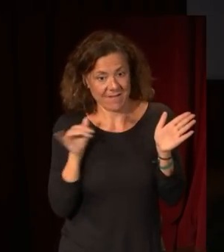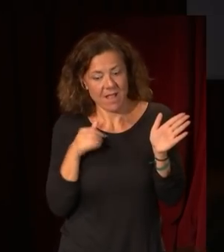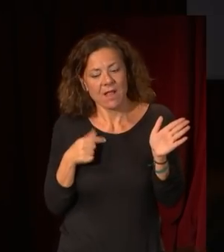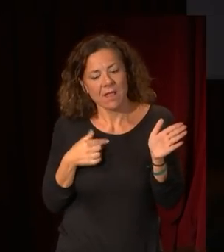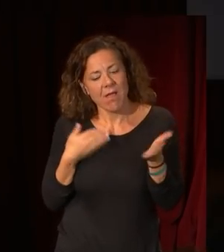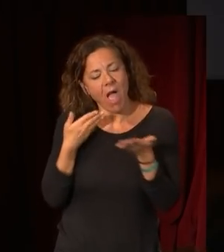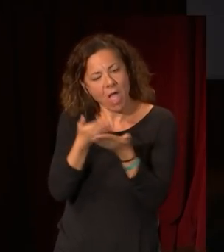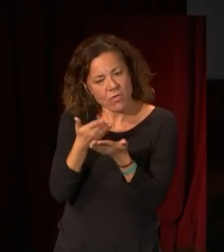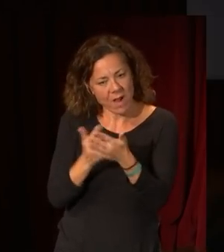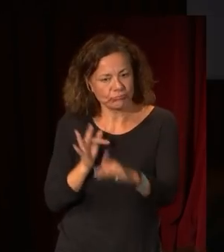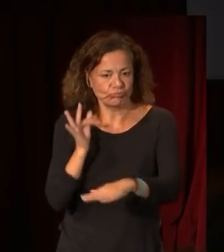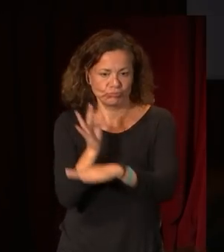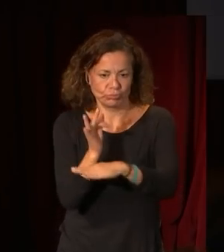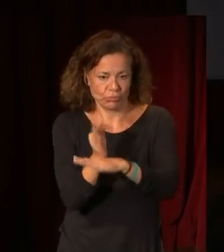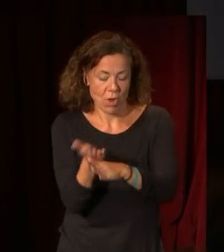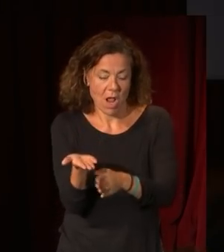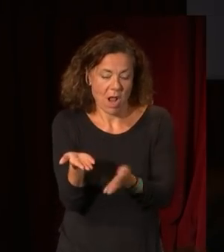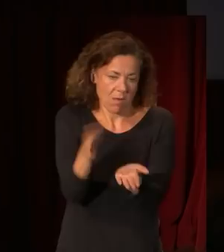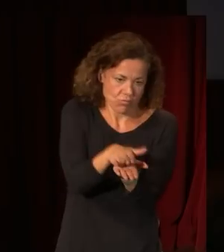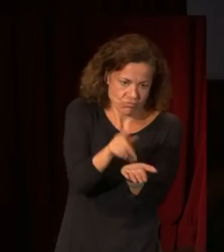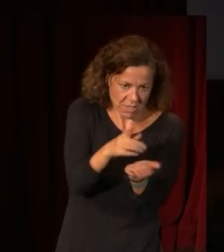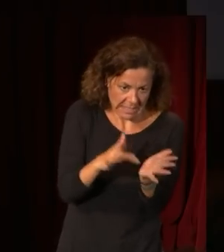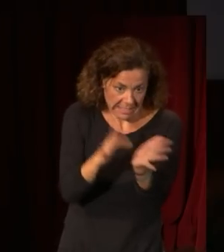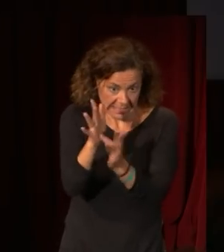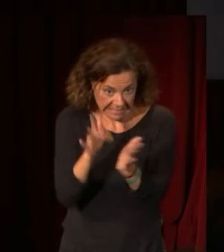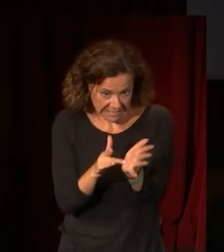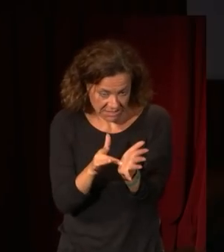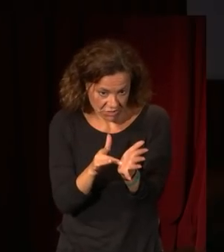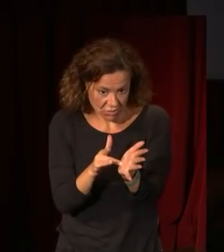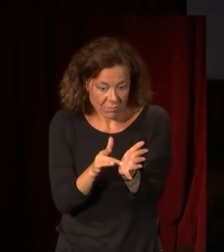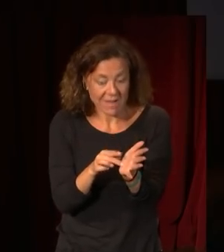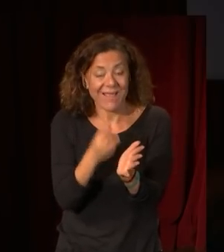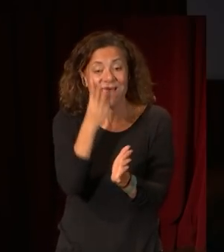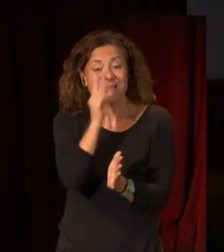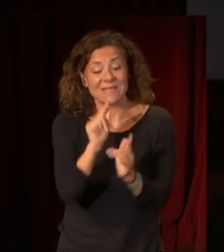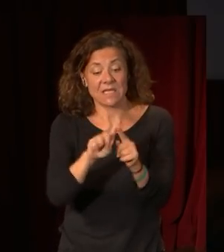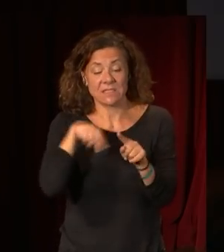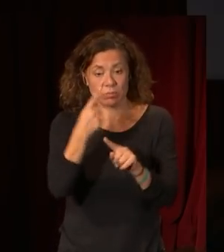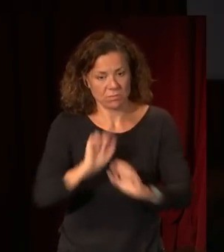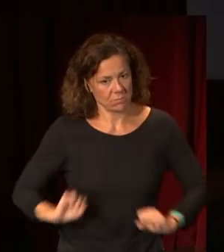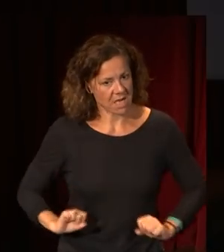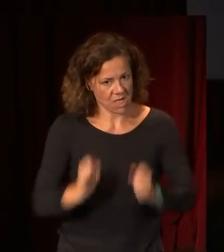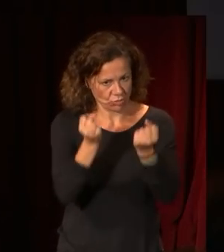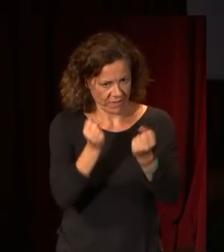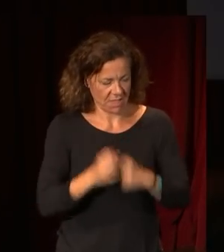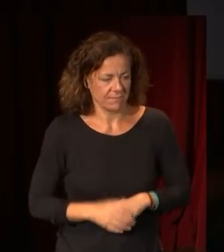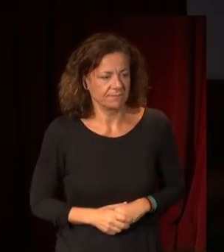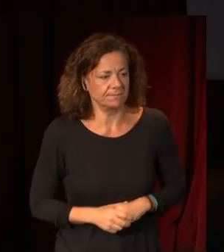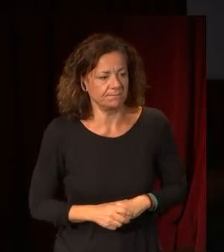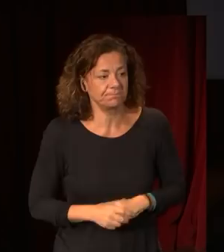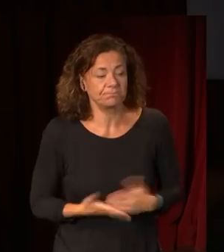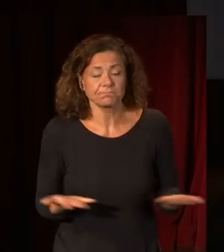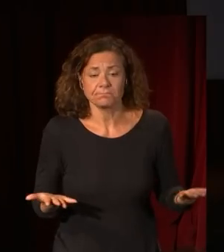al cuerpo muerto de cristo para que luego tres días más tarde resucite es